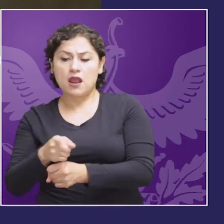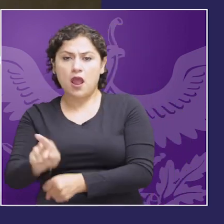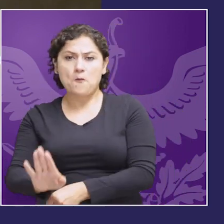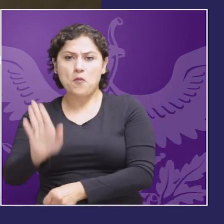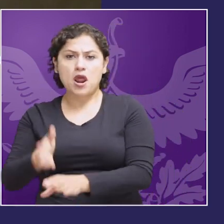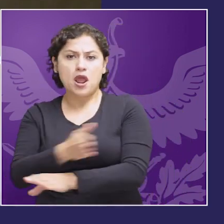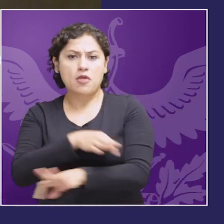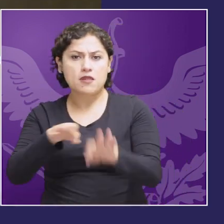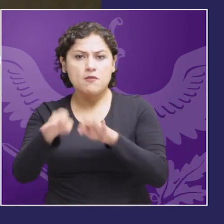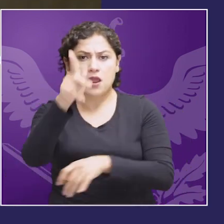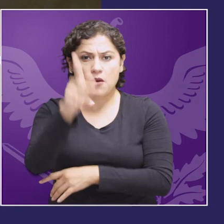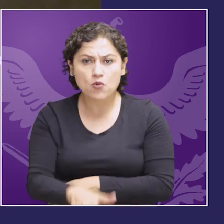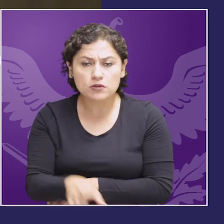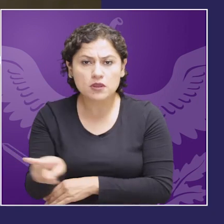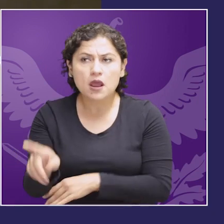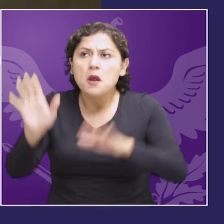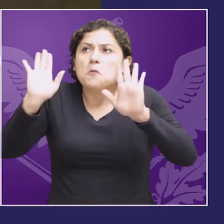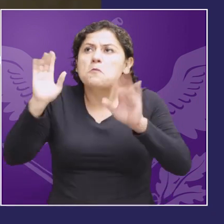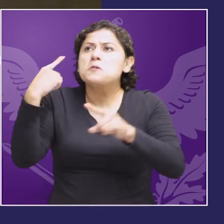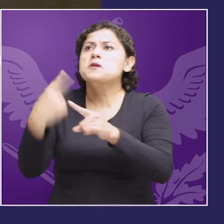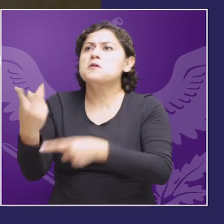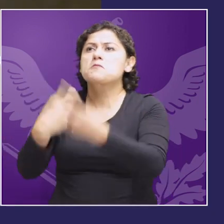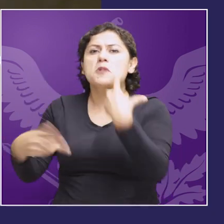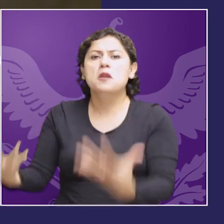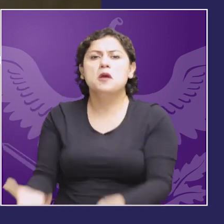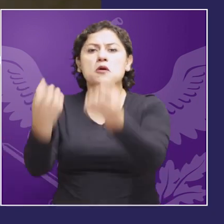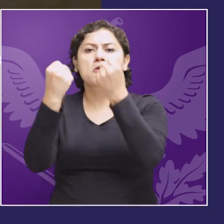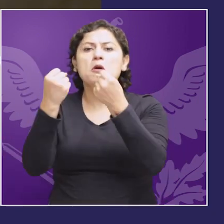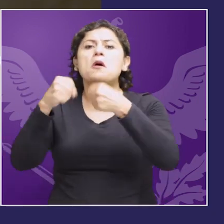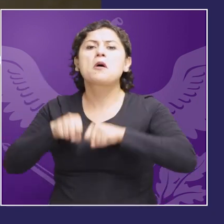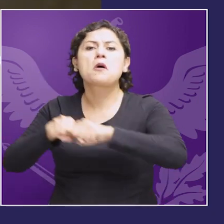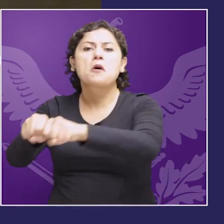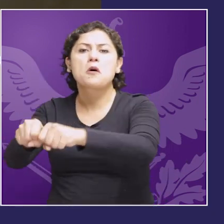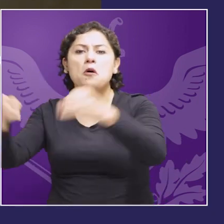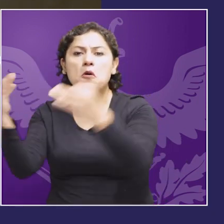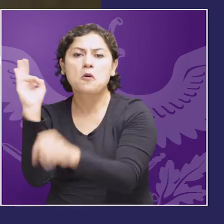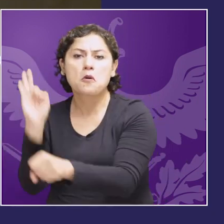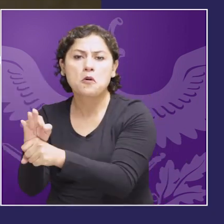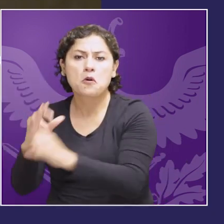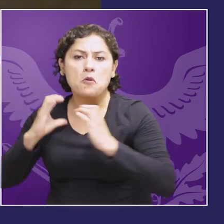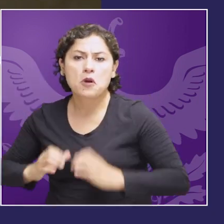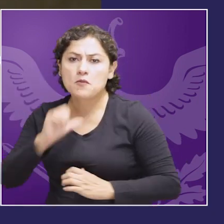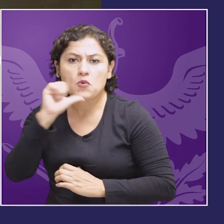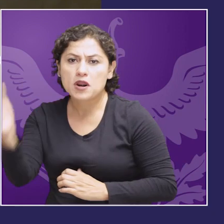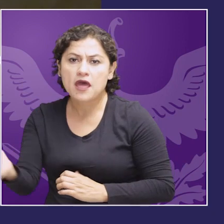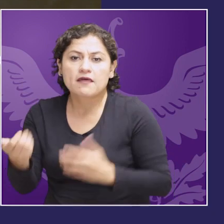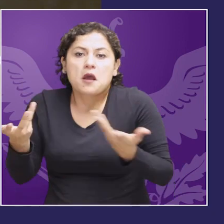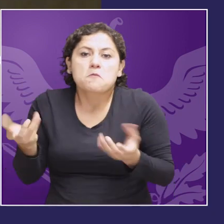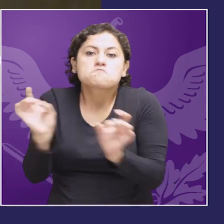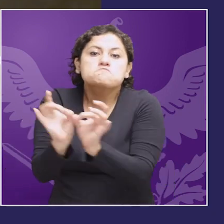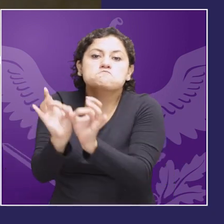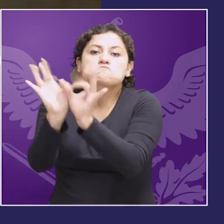la policía creyó que era una mujer que ejercía la prostitución, consideró que nadie iba a reclamar el cuerpo y no